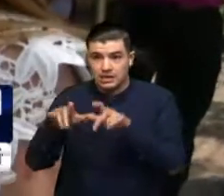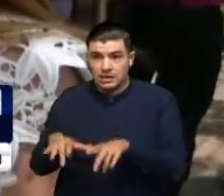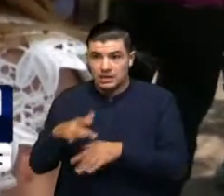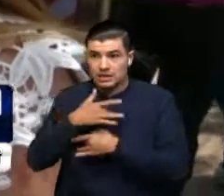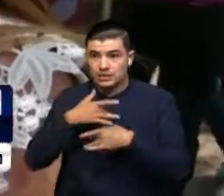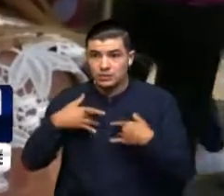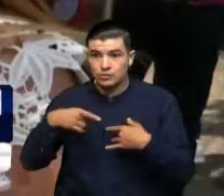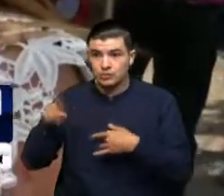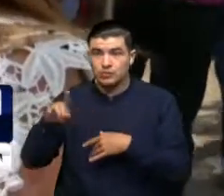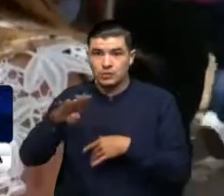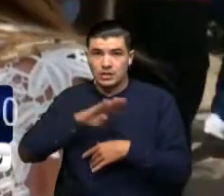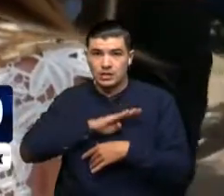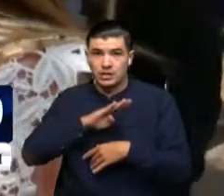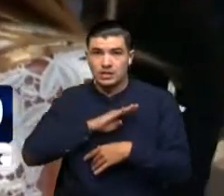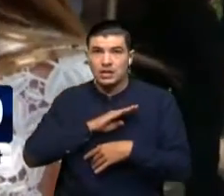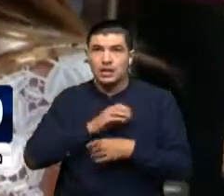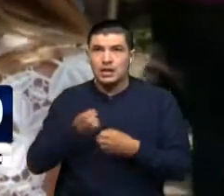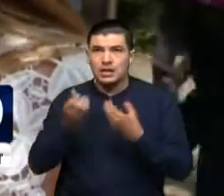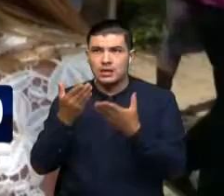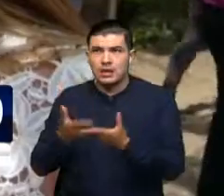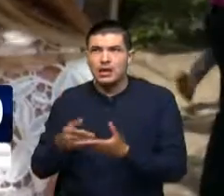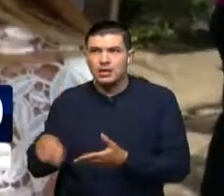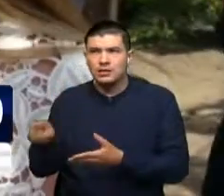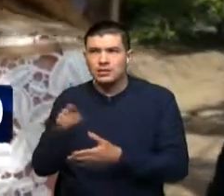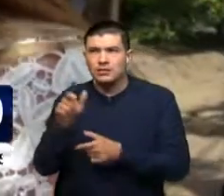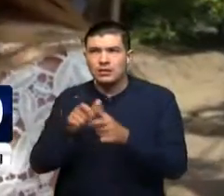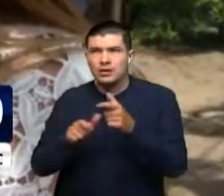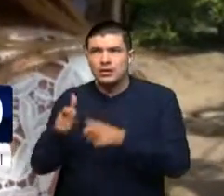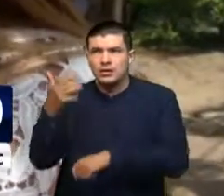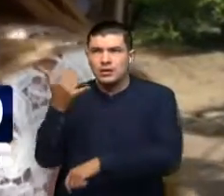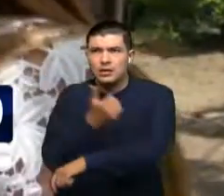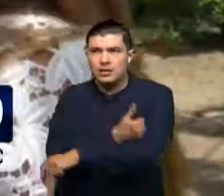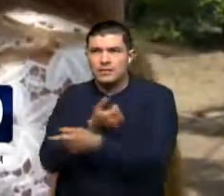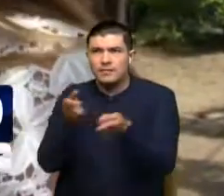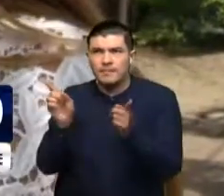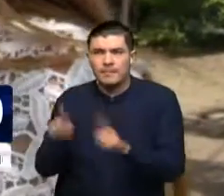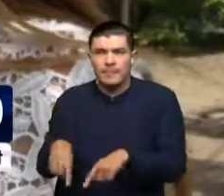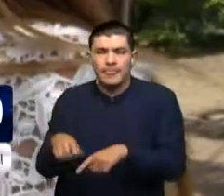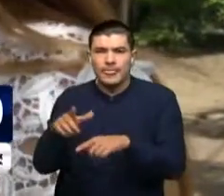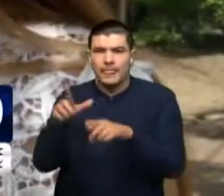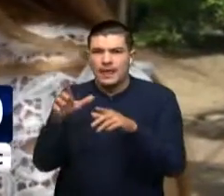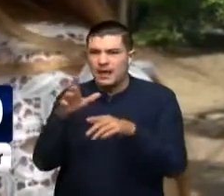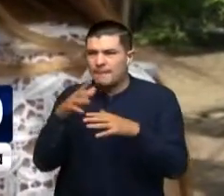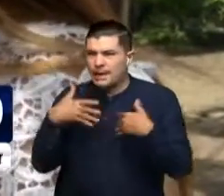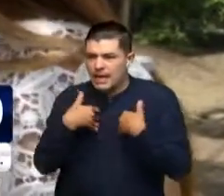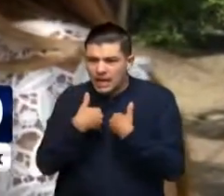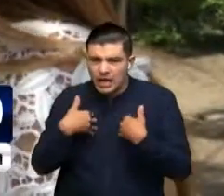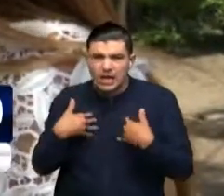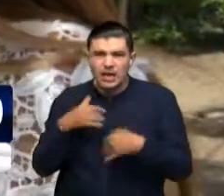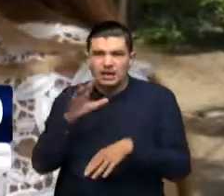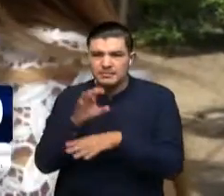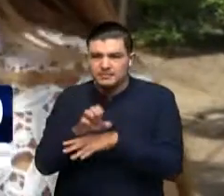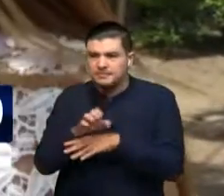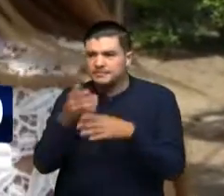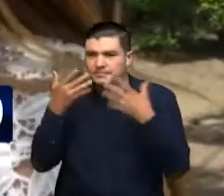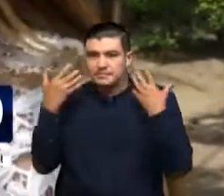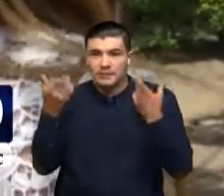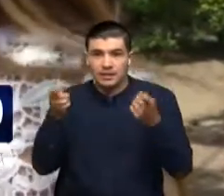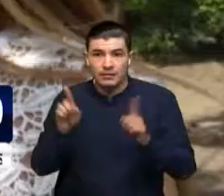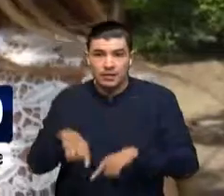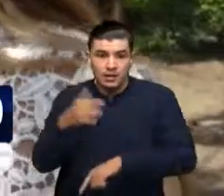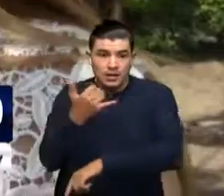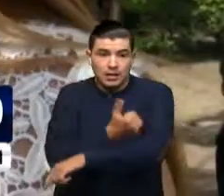Blanca tiene una actividad de zoonosis para vacunación de mascotas y vacunación también para niños. También tenemos un